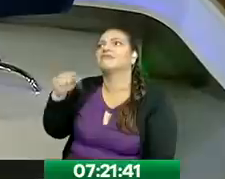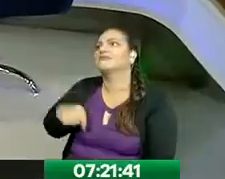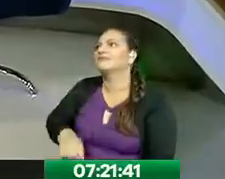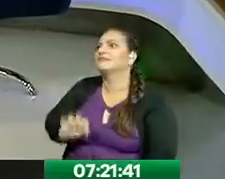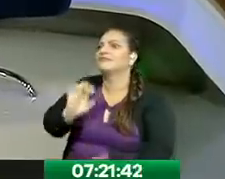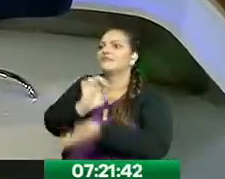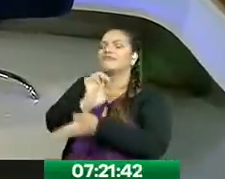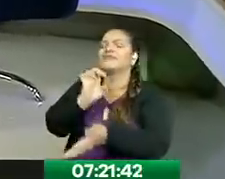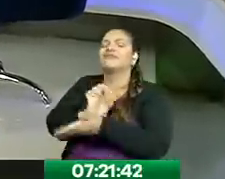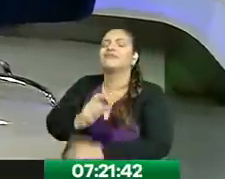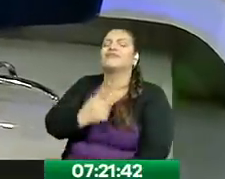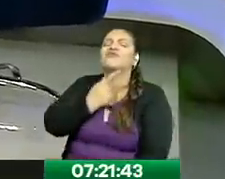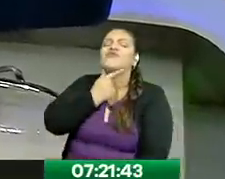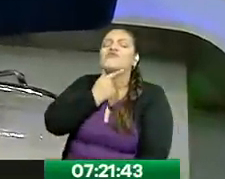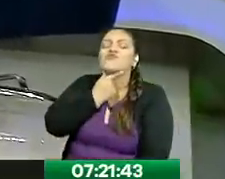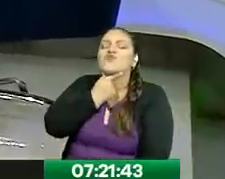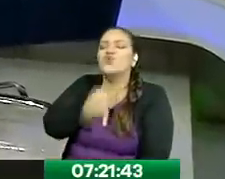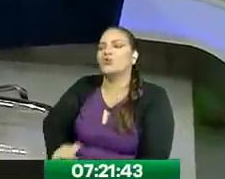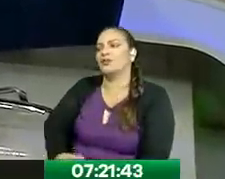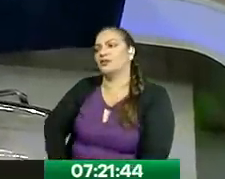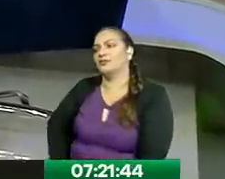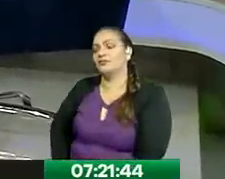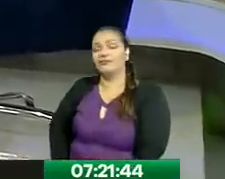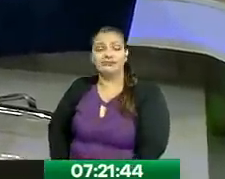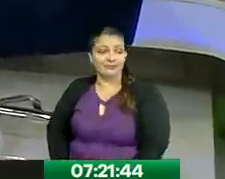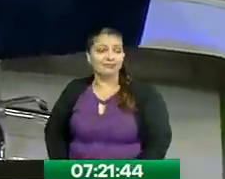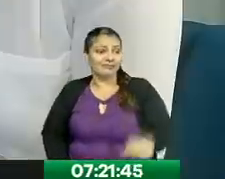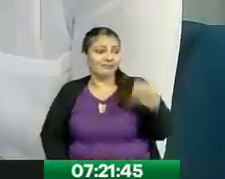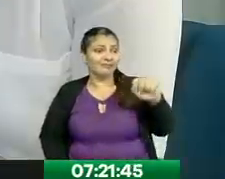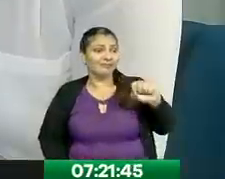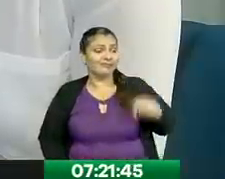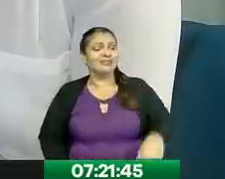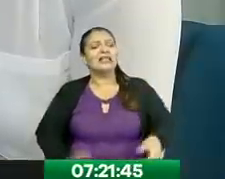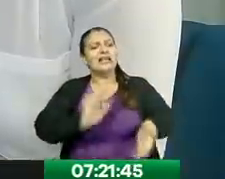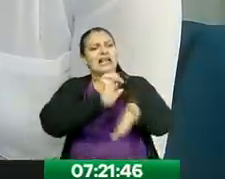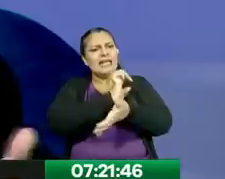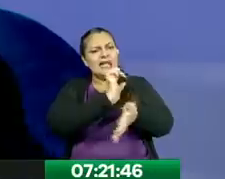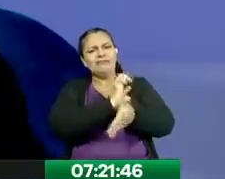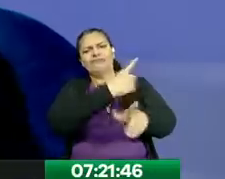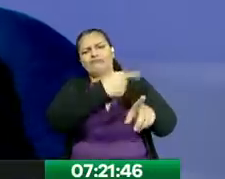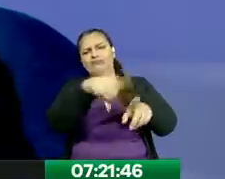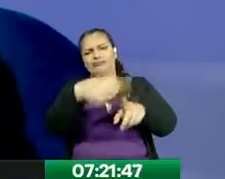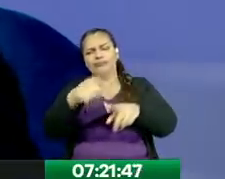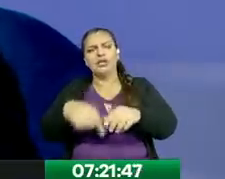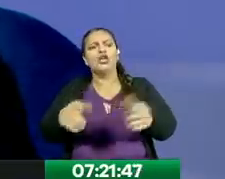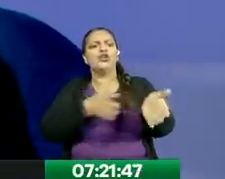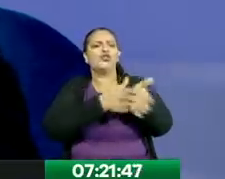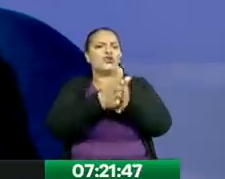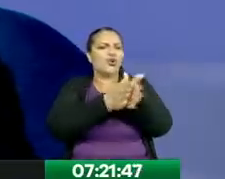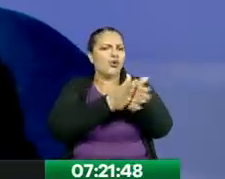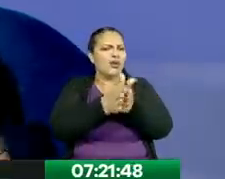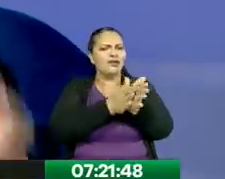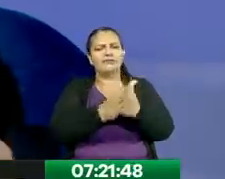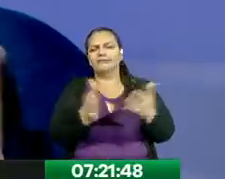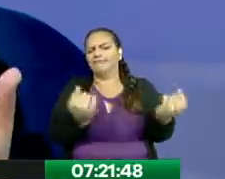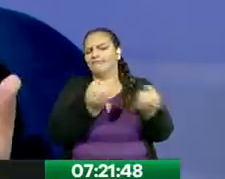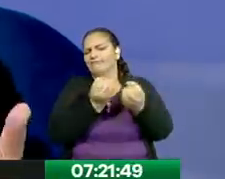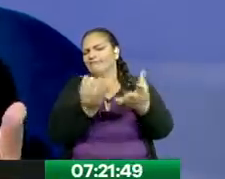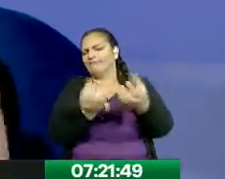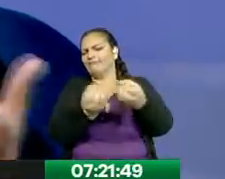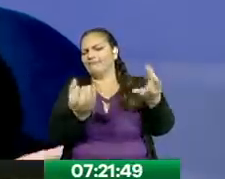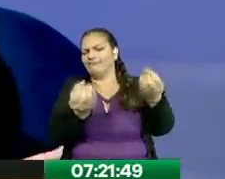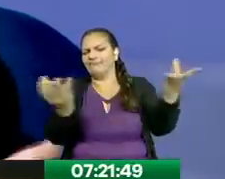haber queso maduro por supuesto por eso para mí el chocolate los artesanos exponen muchos de sus productos y jacques sal y delito como tal con sus